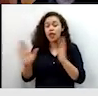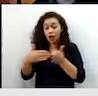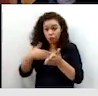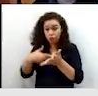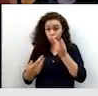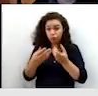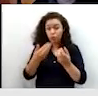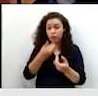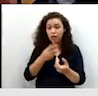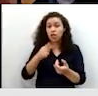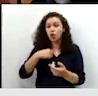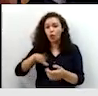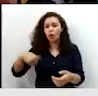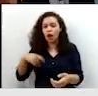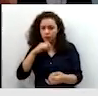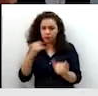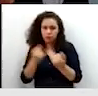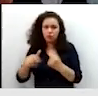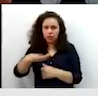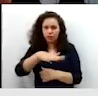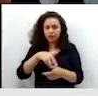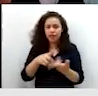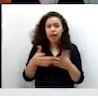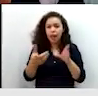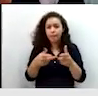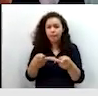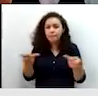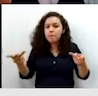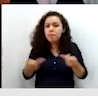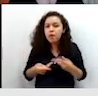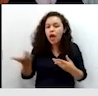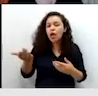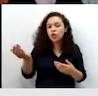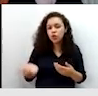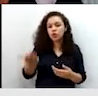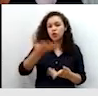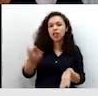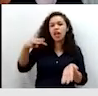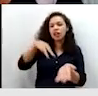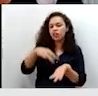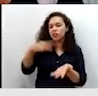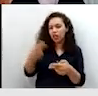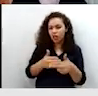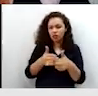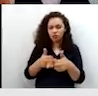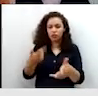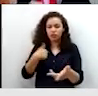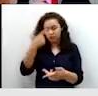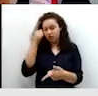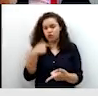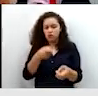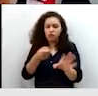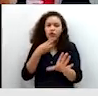así como de mi propia loza que utilicé para servir o mis utensilios que utilicé para preparar este tipo